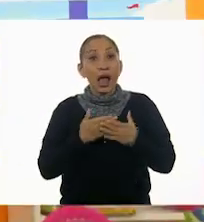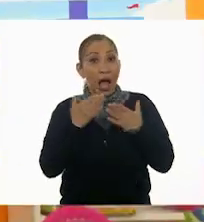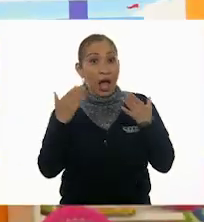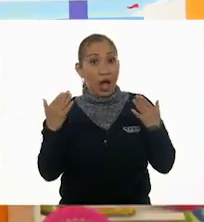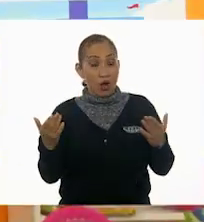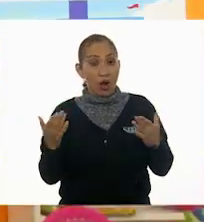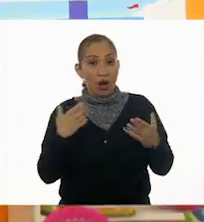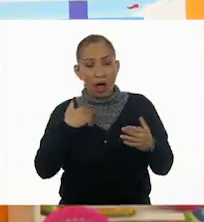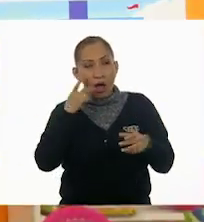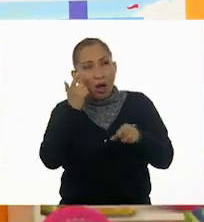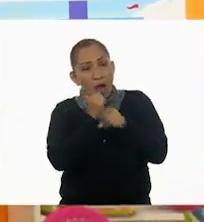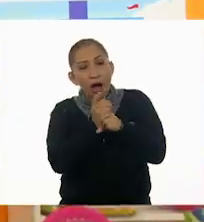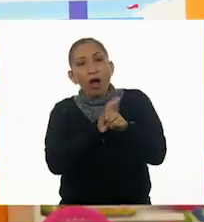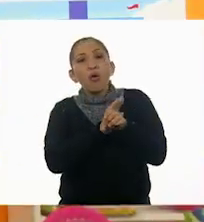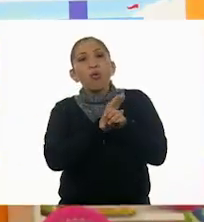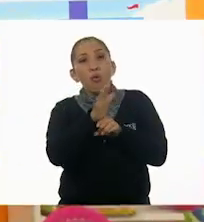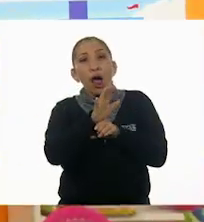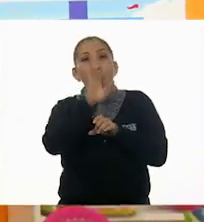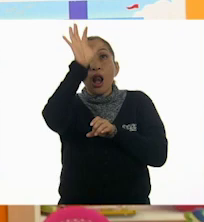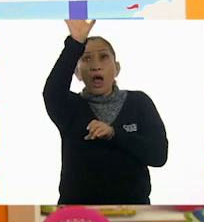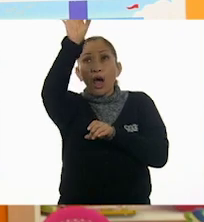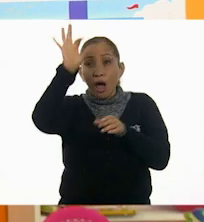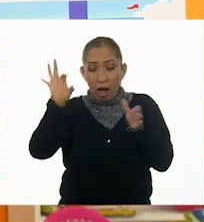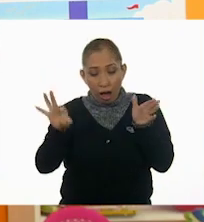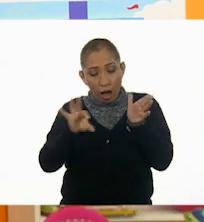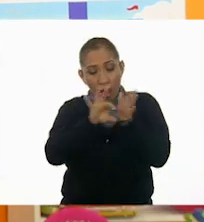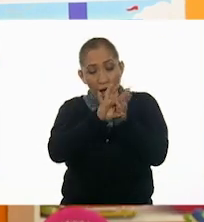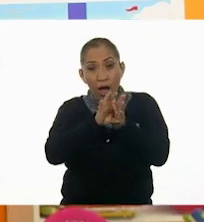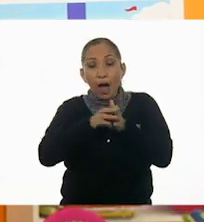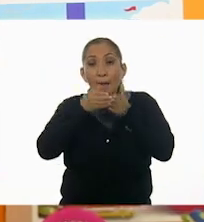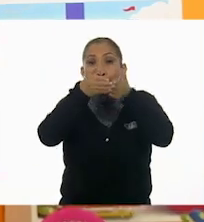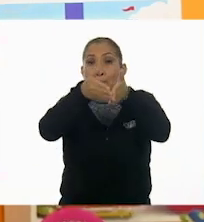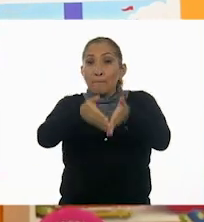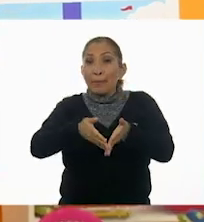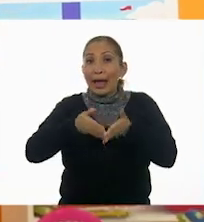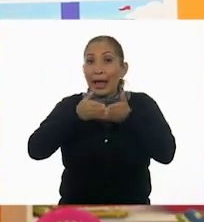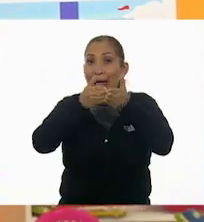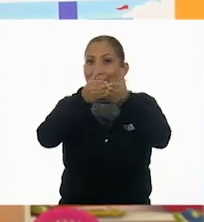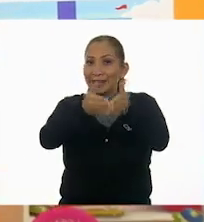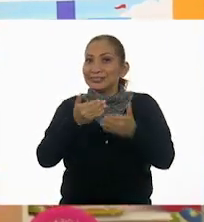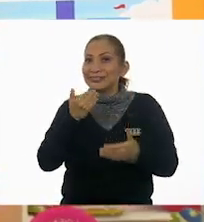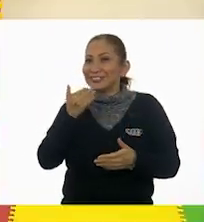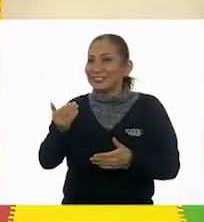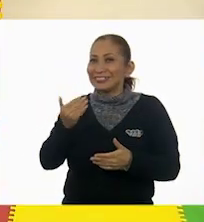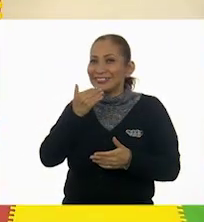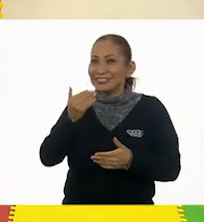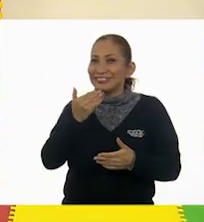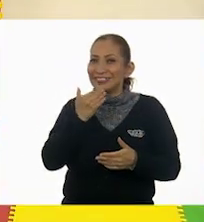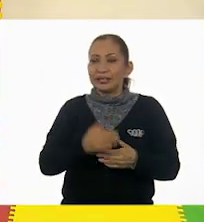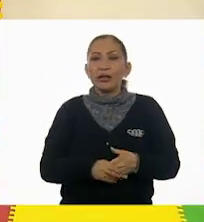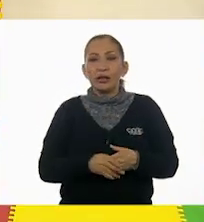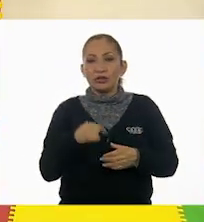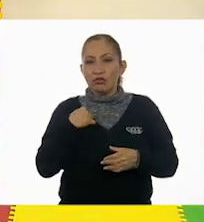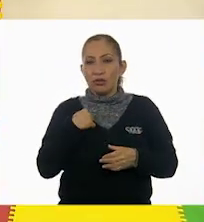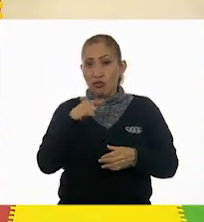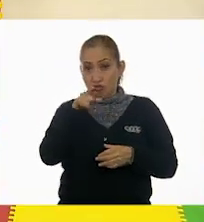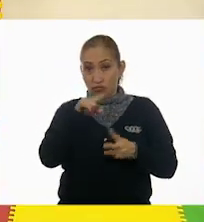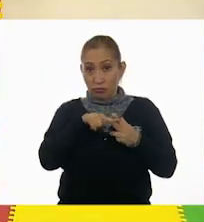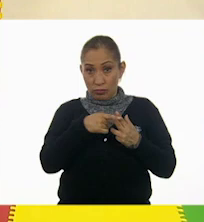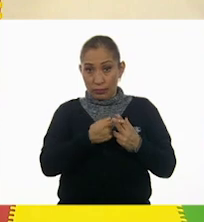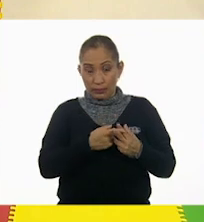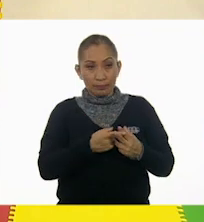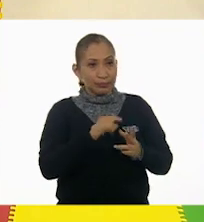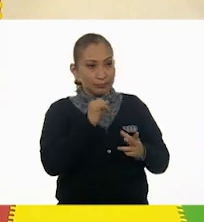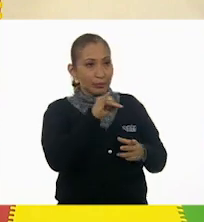Ahora vamos a identificar qué piezas van en el barco. ¡Bien! ¿Quieres comenzar?